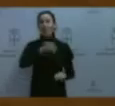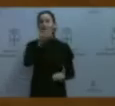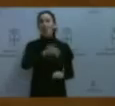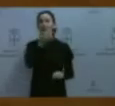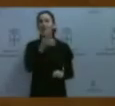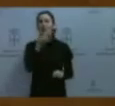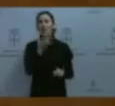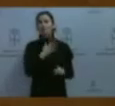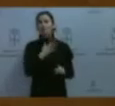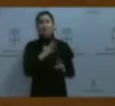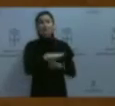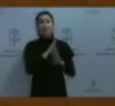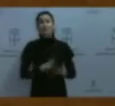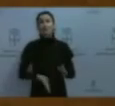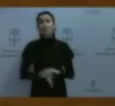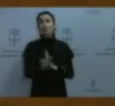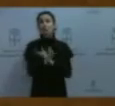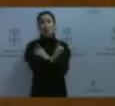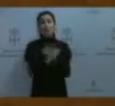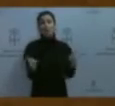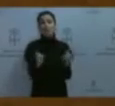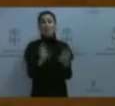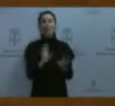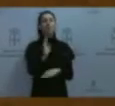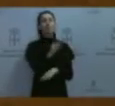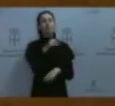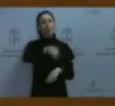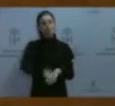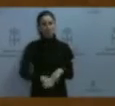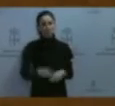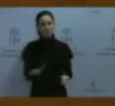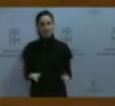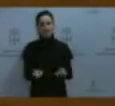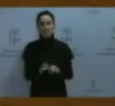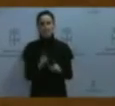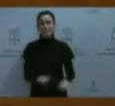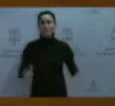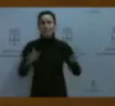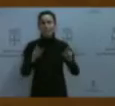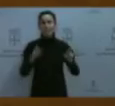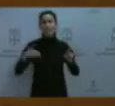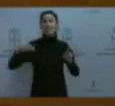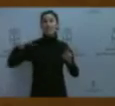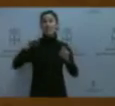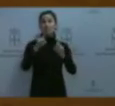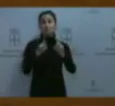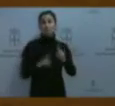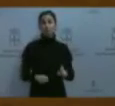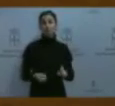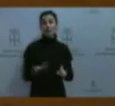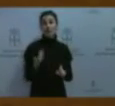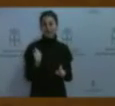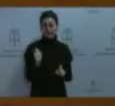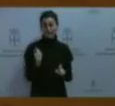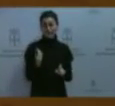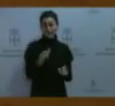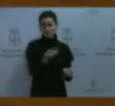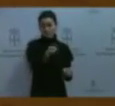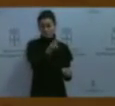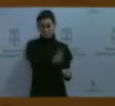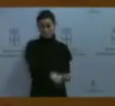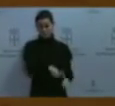tener solución de continuidad, en la interpelación de hoy voy a recuperar algunas de las preguntas que quise formular ayer y que no tuve ocasión,